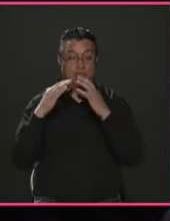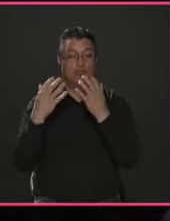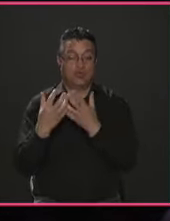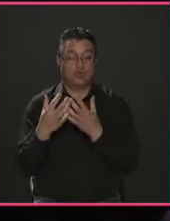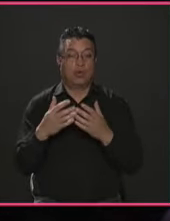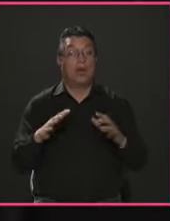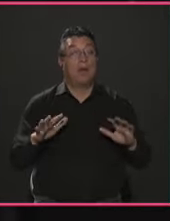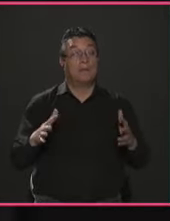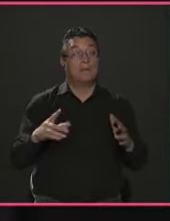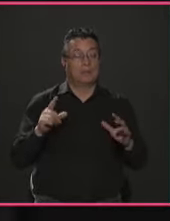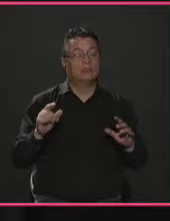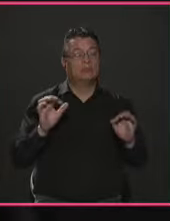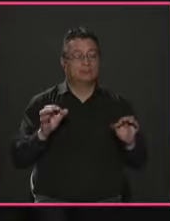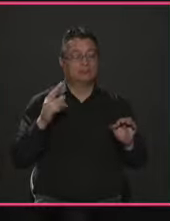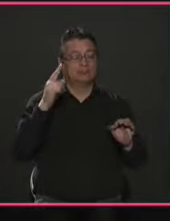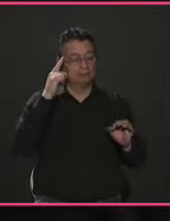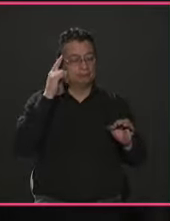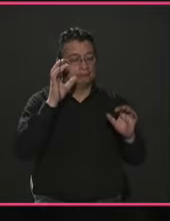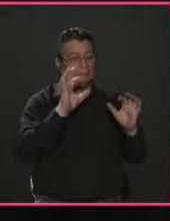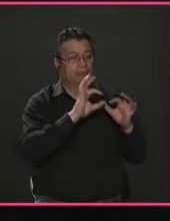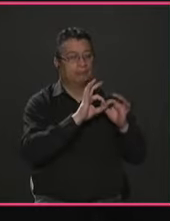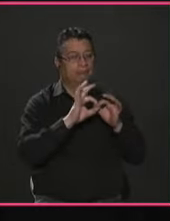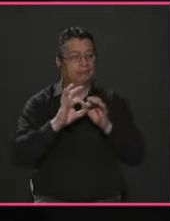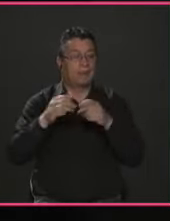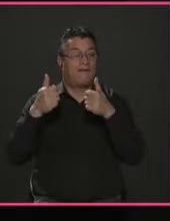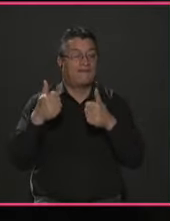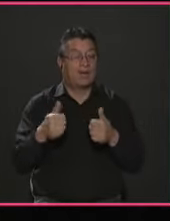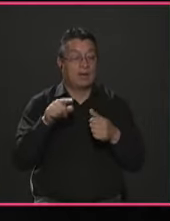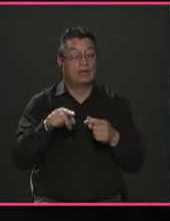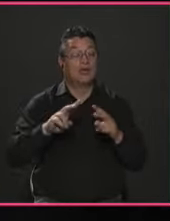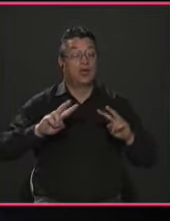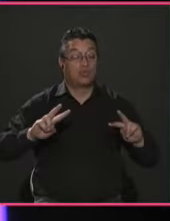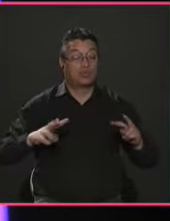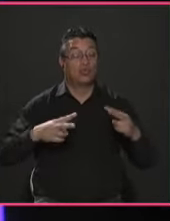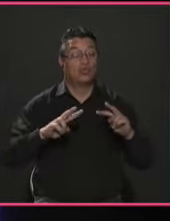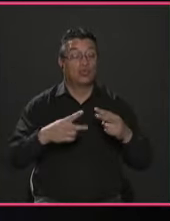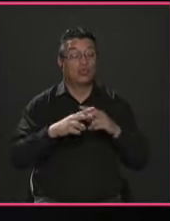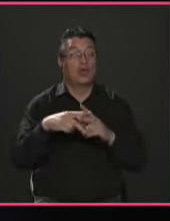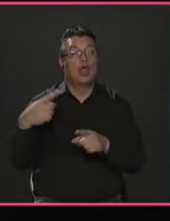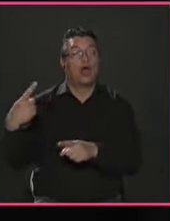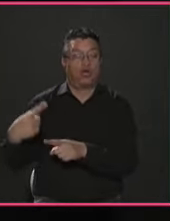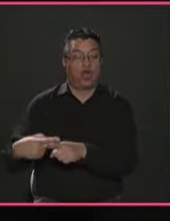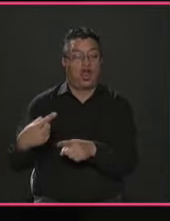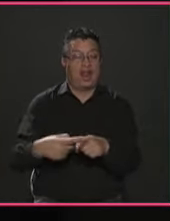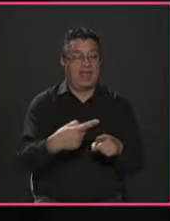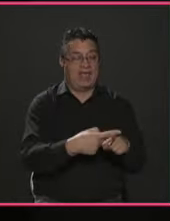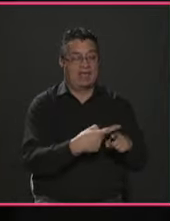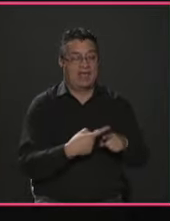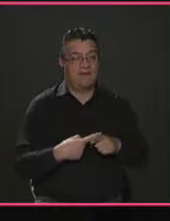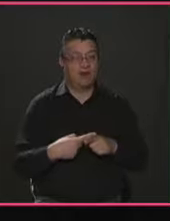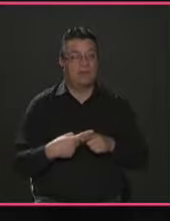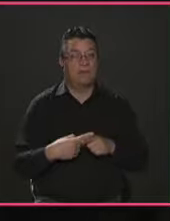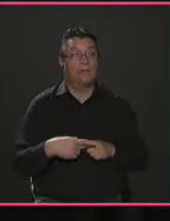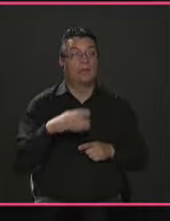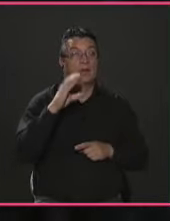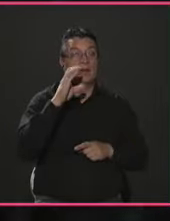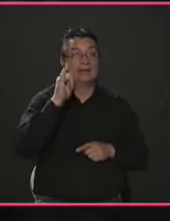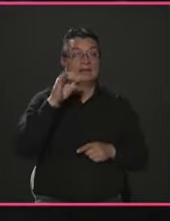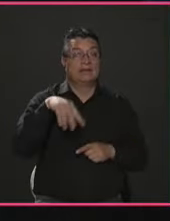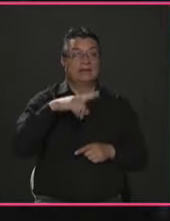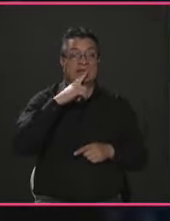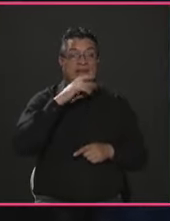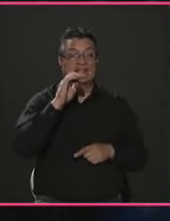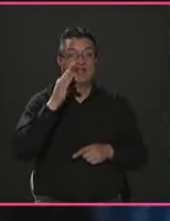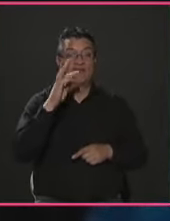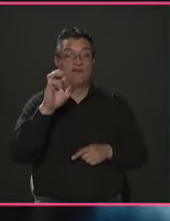tiene sentido para ustedes y a partir de ahí construir en forma colectiva sí sin interfor existe por un